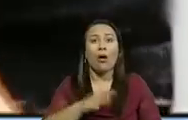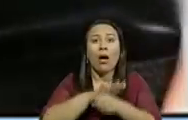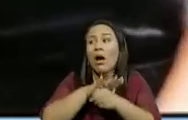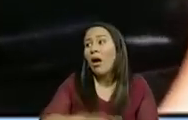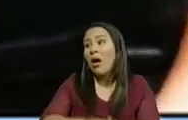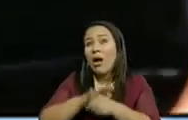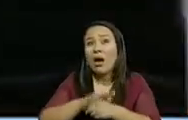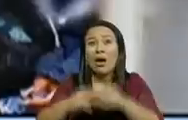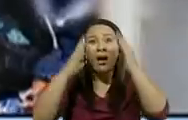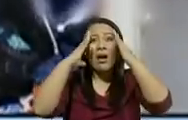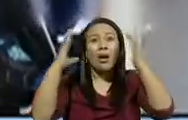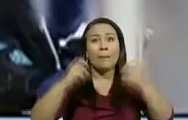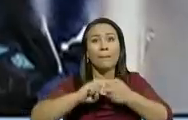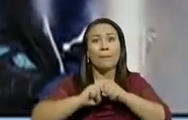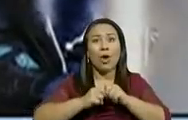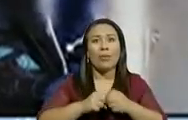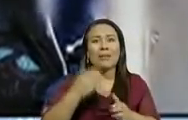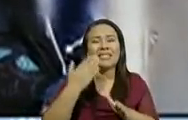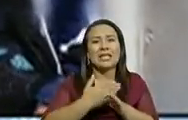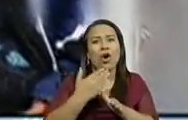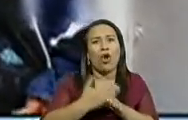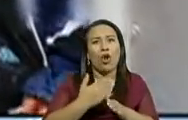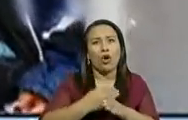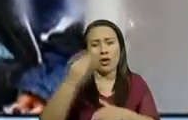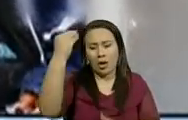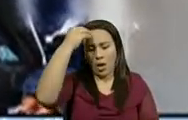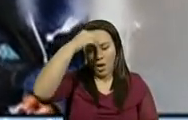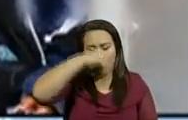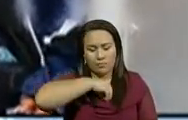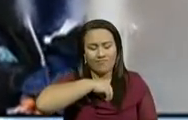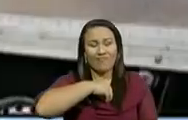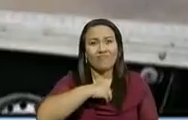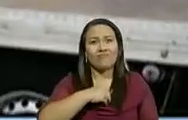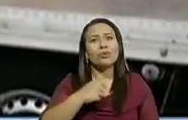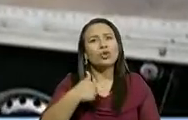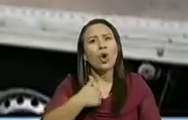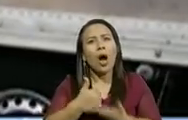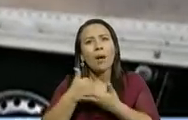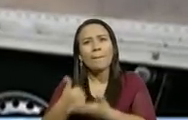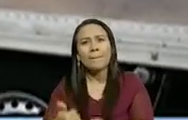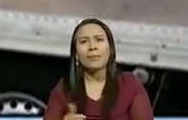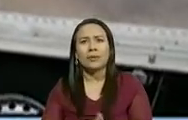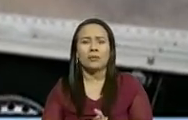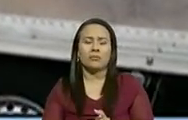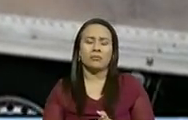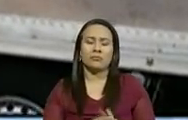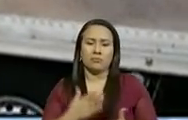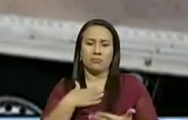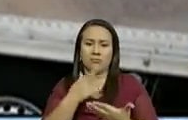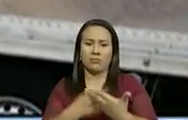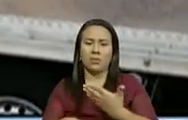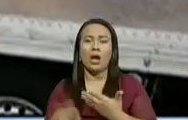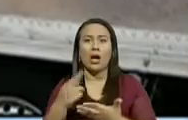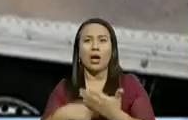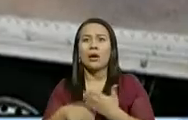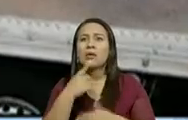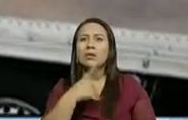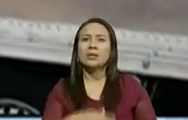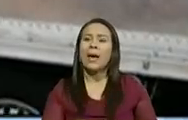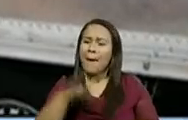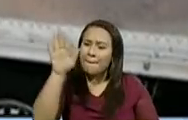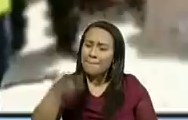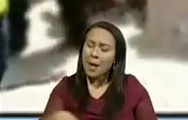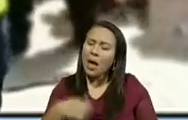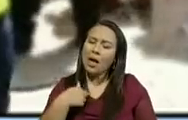depresión, tenía problemas psicológicos, yo estaba con él, pero él me pedía a mí que pasara con él, pero